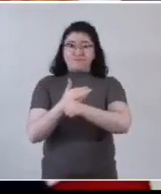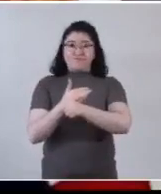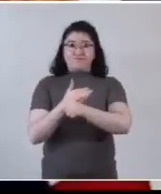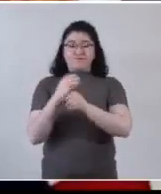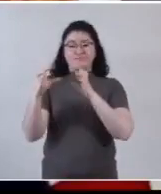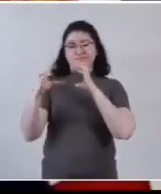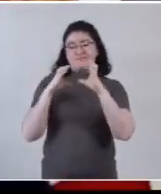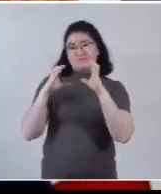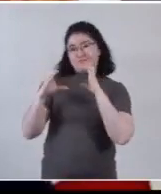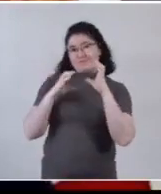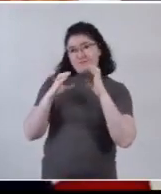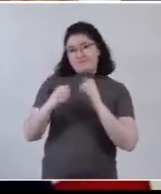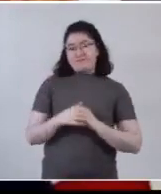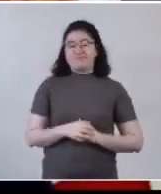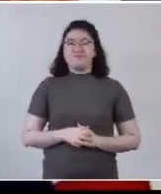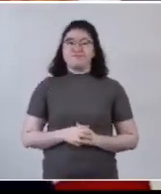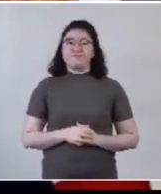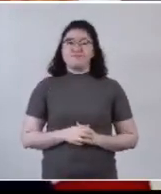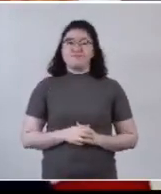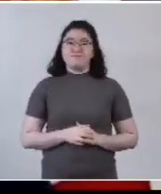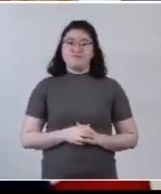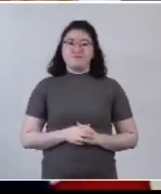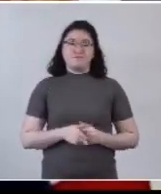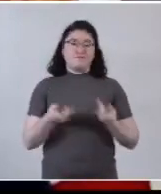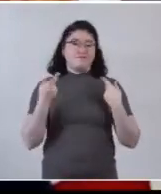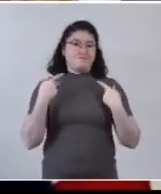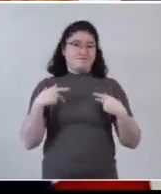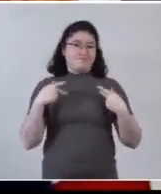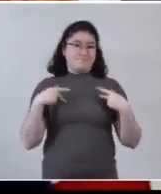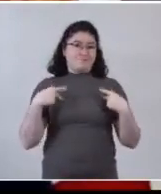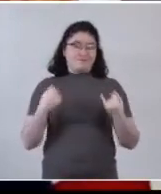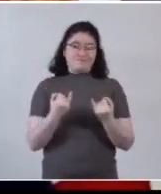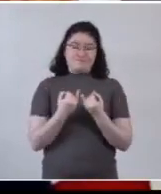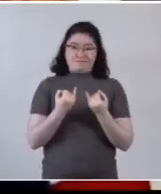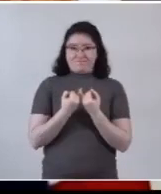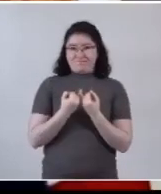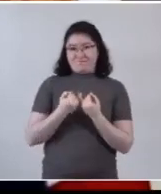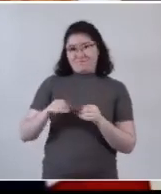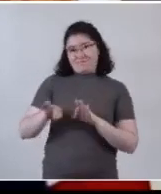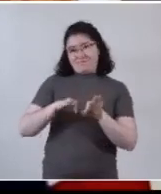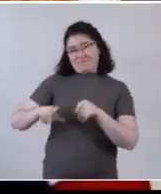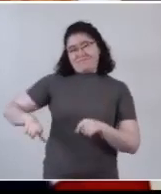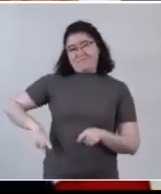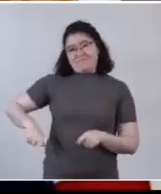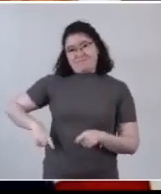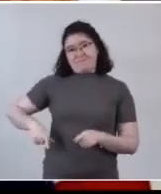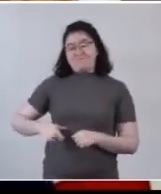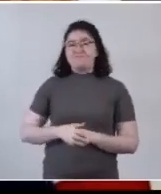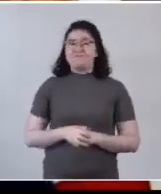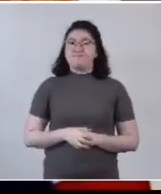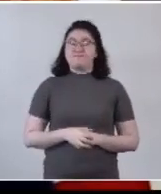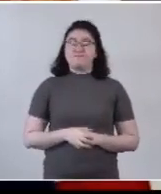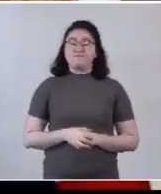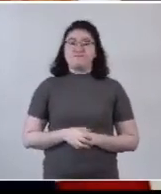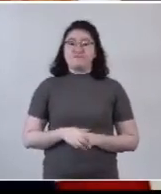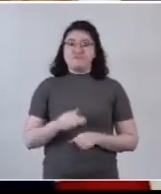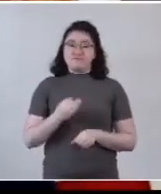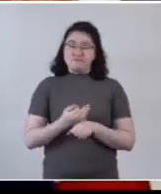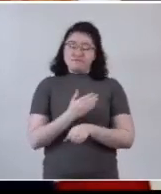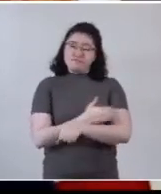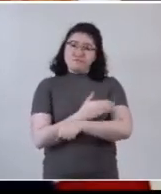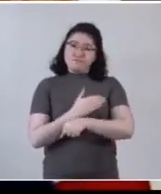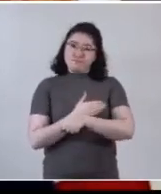de comunicación y a los funcionarios de la Ciudad de México que nos acompañan. Pues primero, si